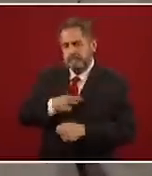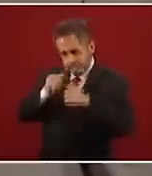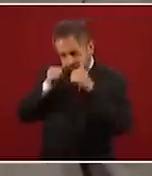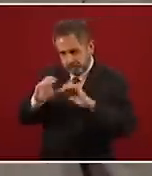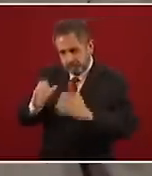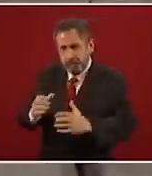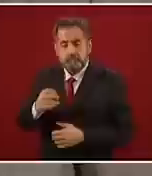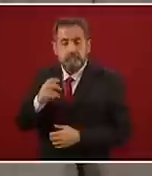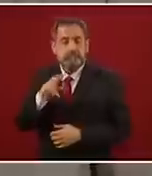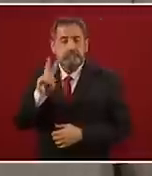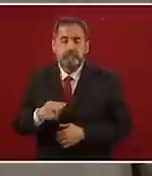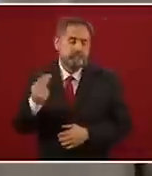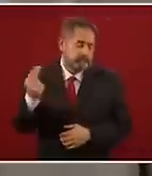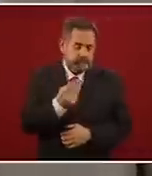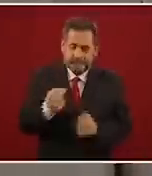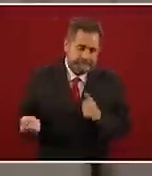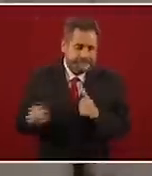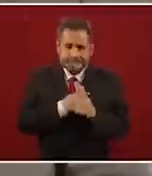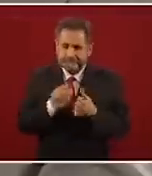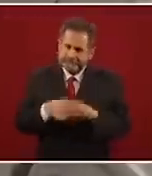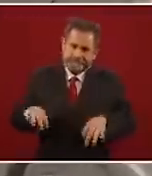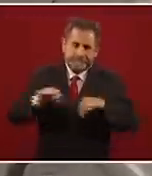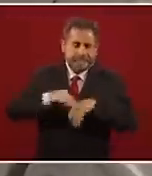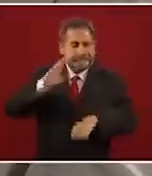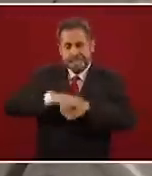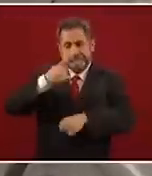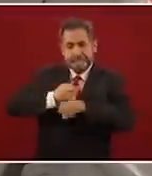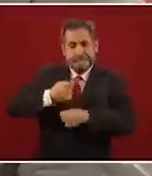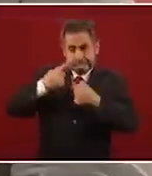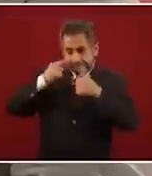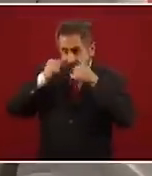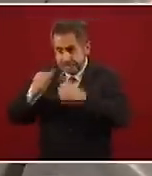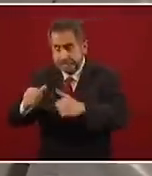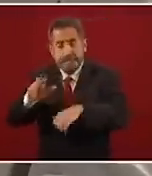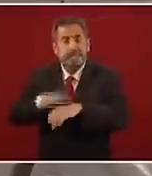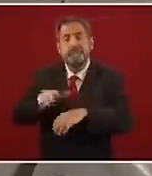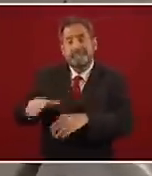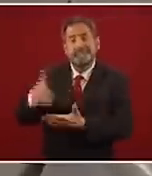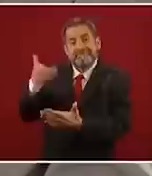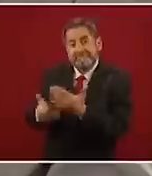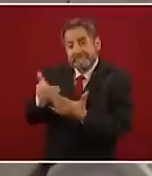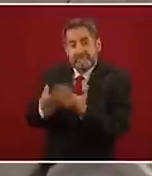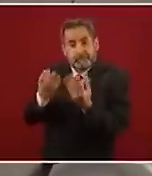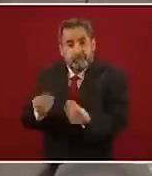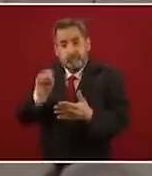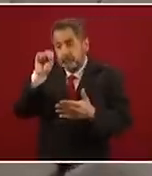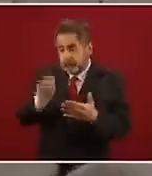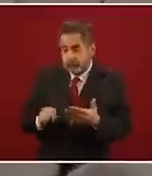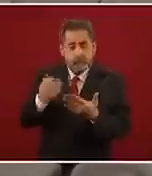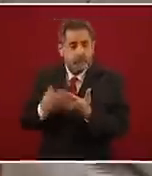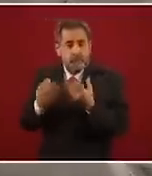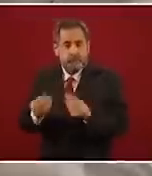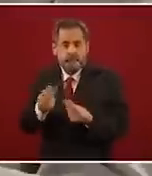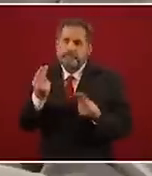términos prácticos, efectivamente tenemos una priorización, porque además la carencia es mayor y por lo tanto la inversión